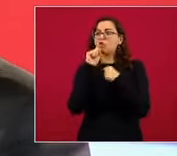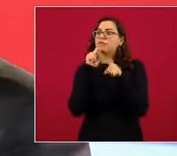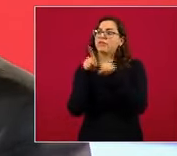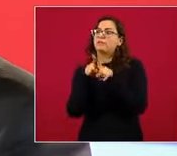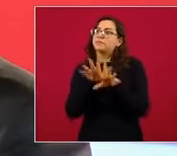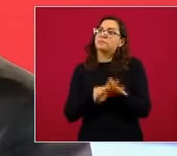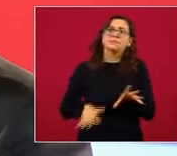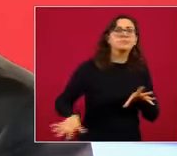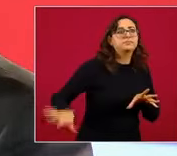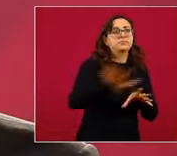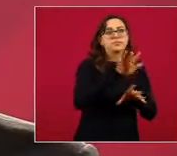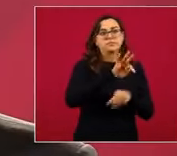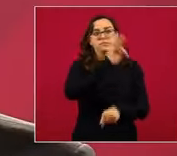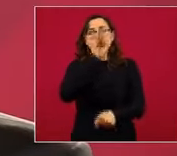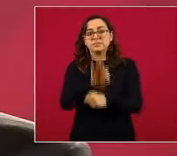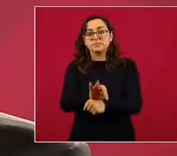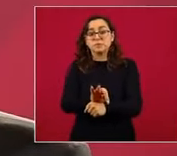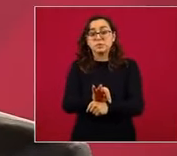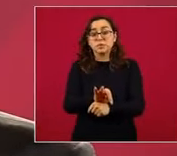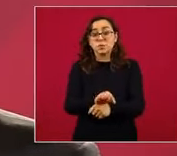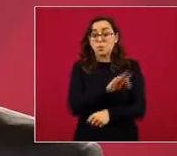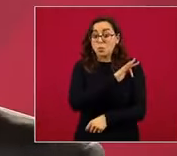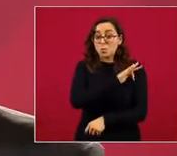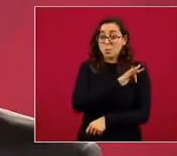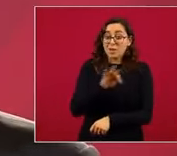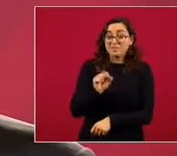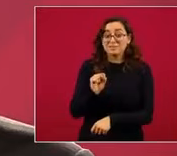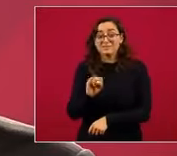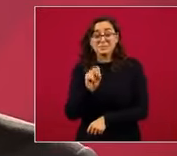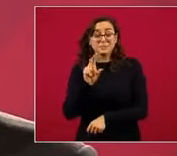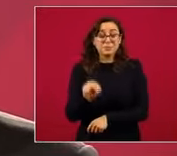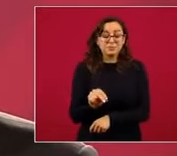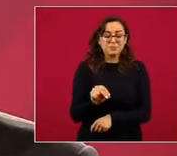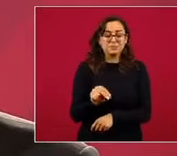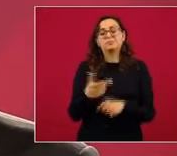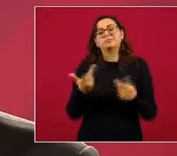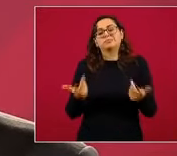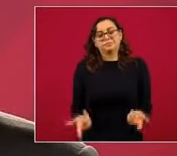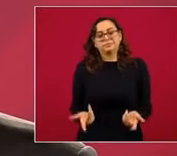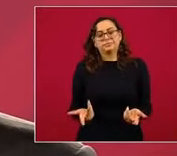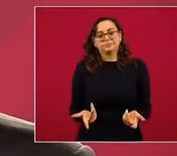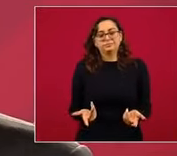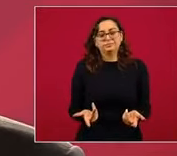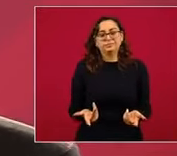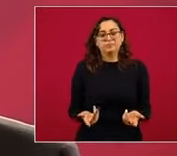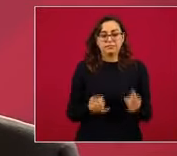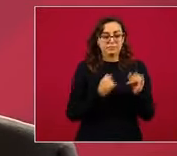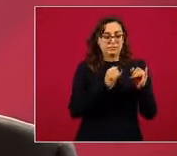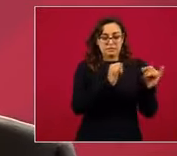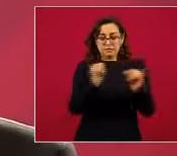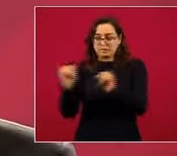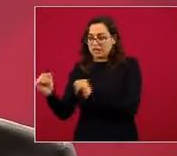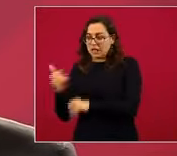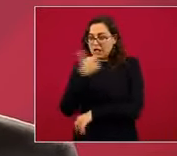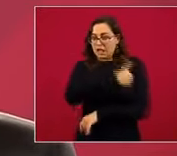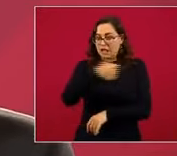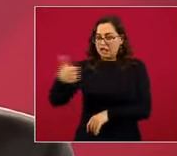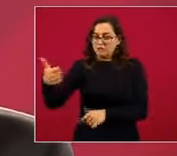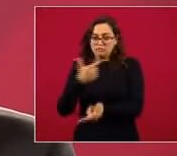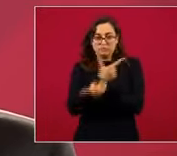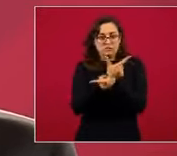demás. Y en general este debate se resuelve respetando las libertades individuales,